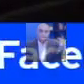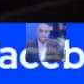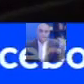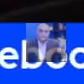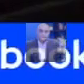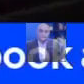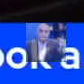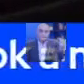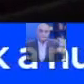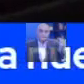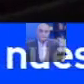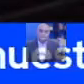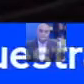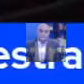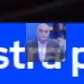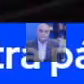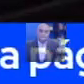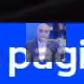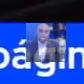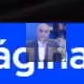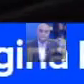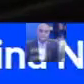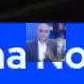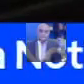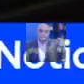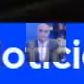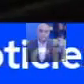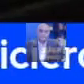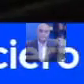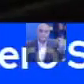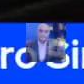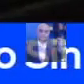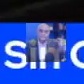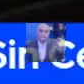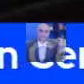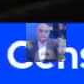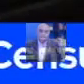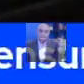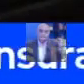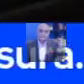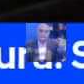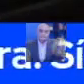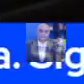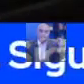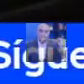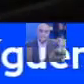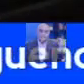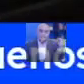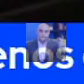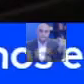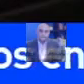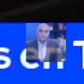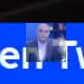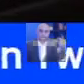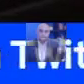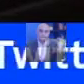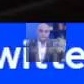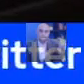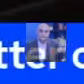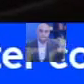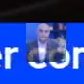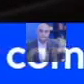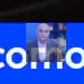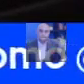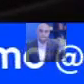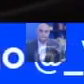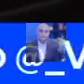qué manera salen al paso de esta situación. Ojo, que el principal tema el principal tema que